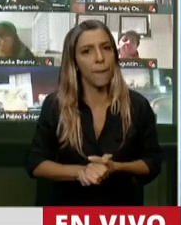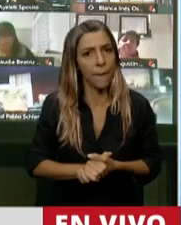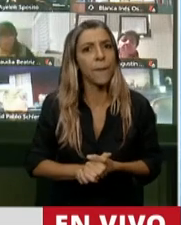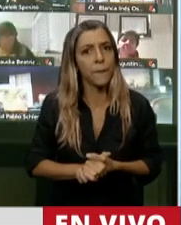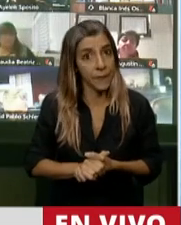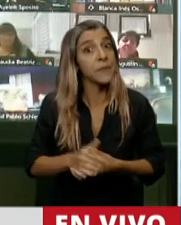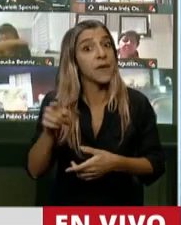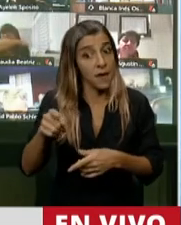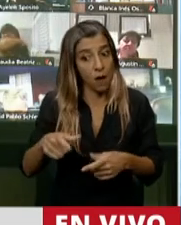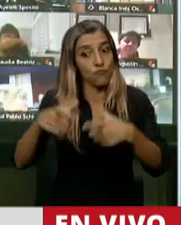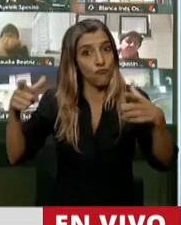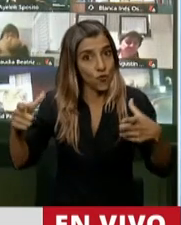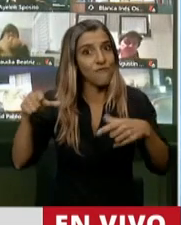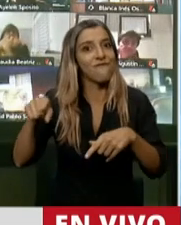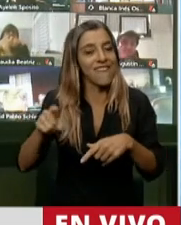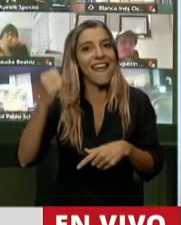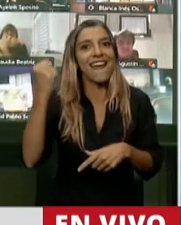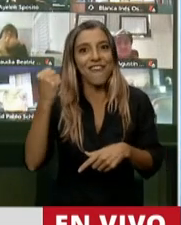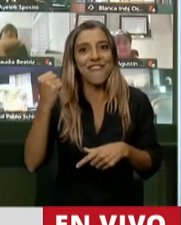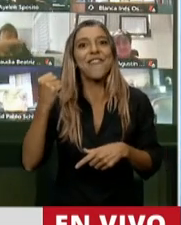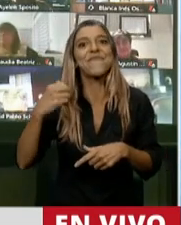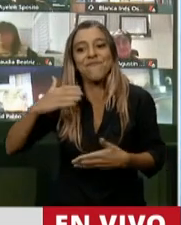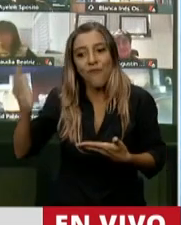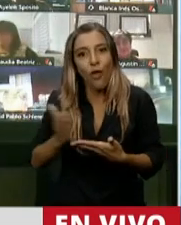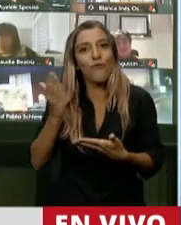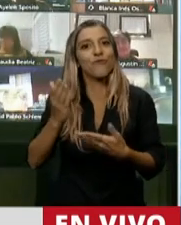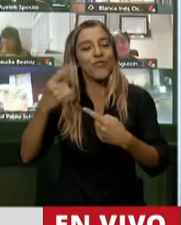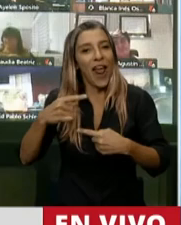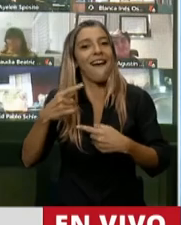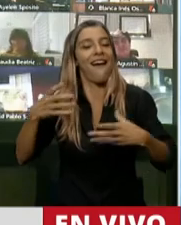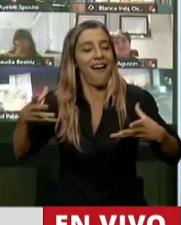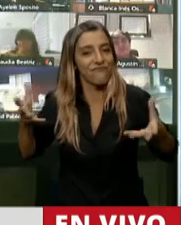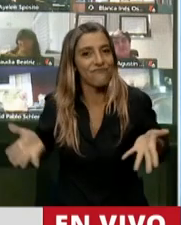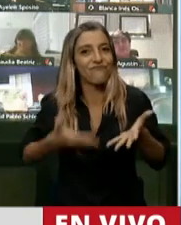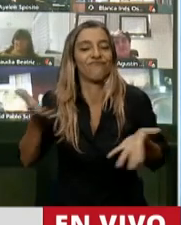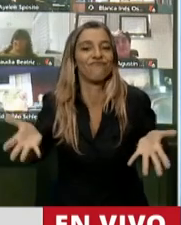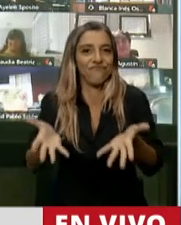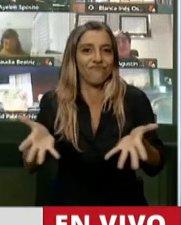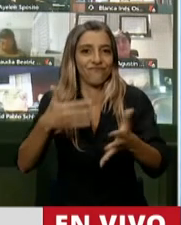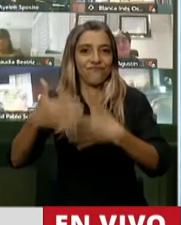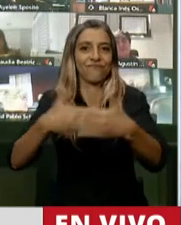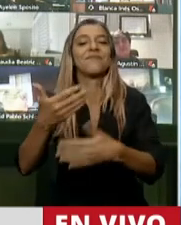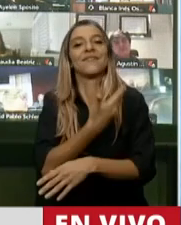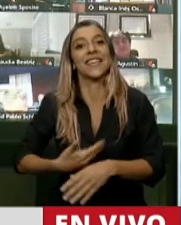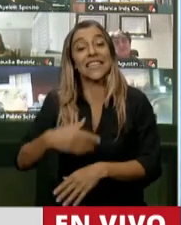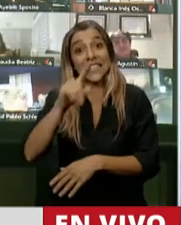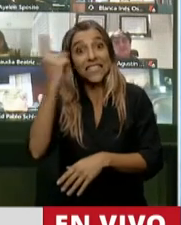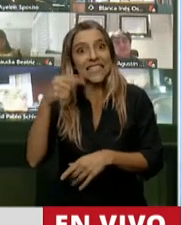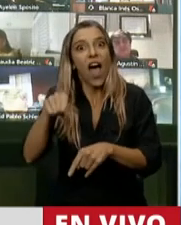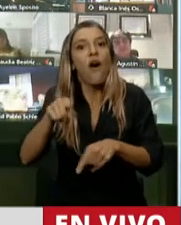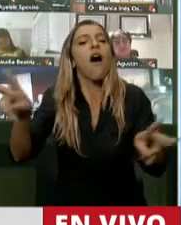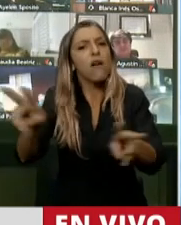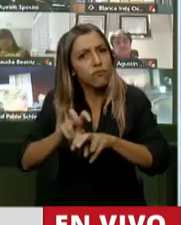mayor actividad económica le redunde al Estado en recaudar más. Pero no al revés, no es